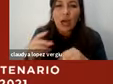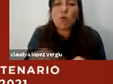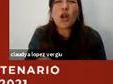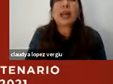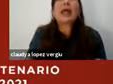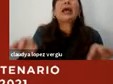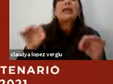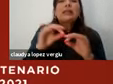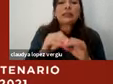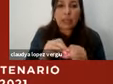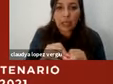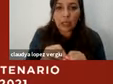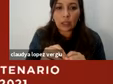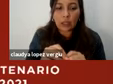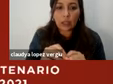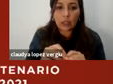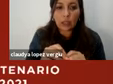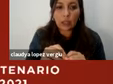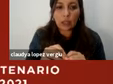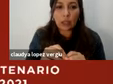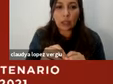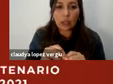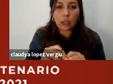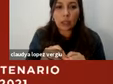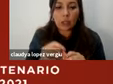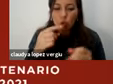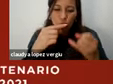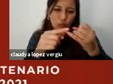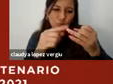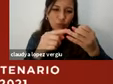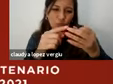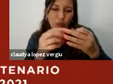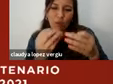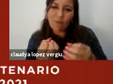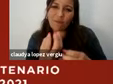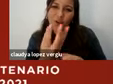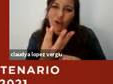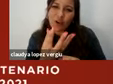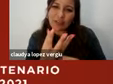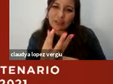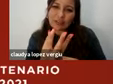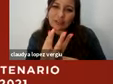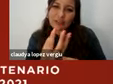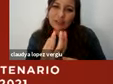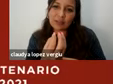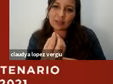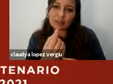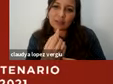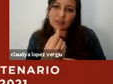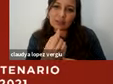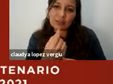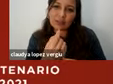hemos rescatado unas cuantas plantas, entonces, ya estamos ahí